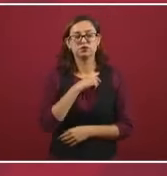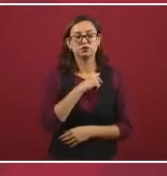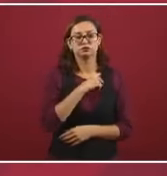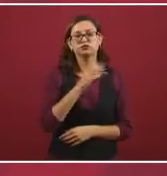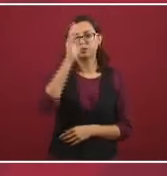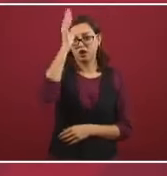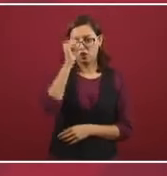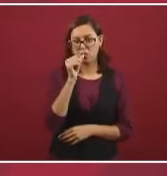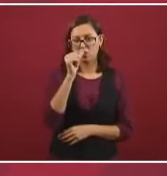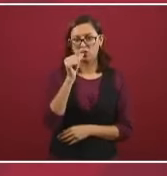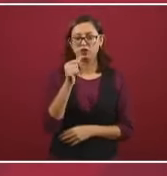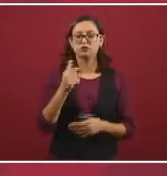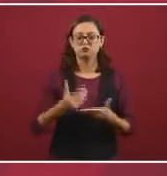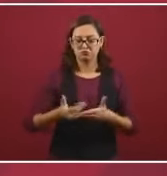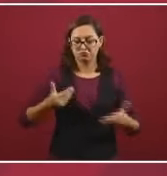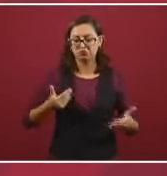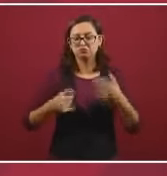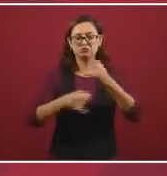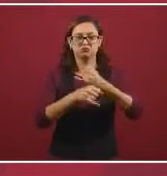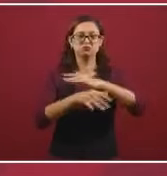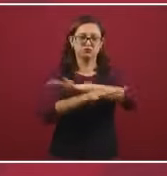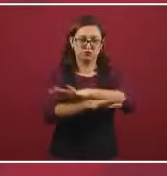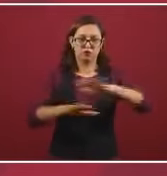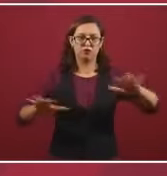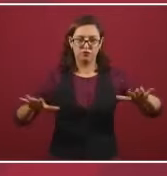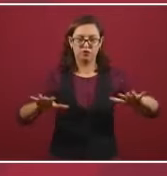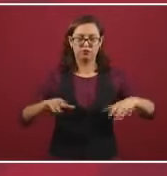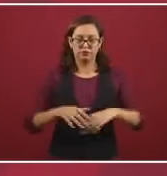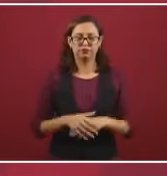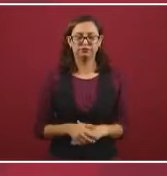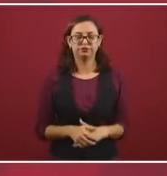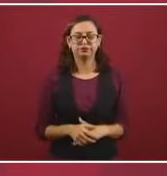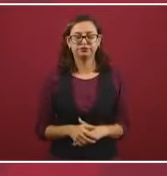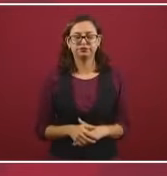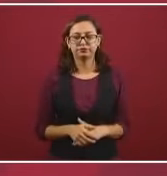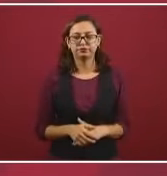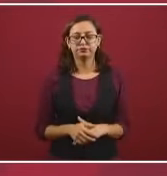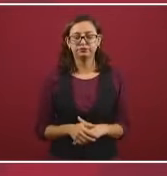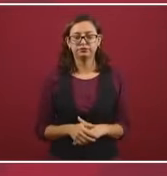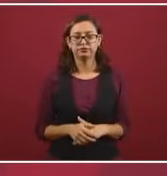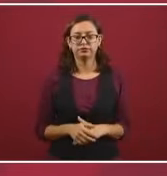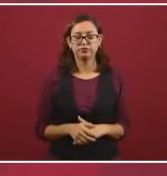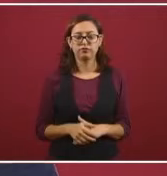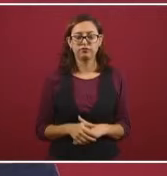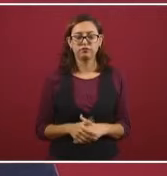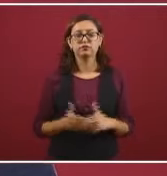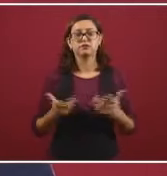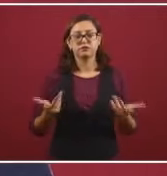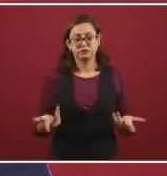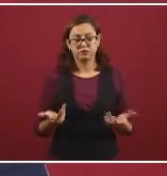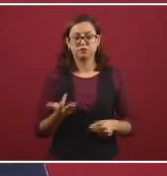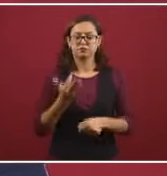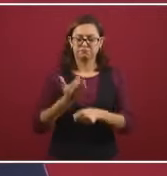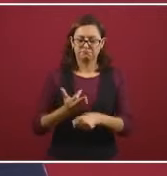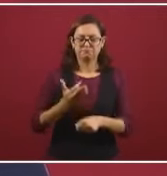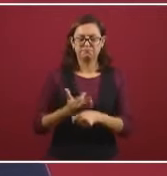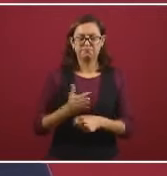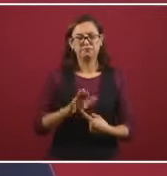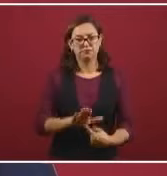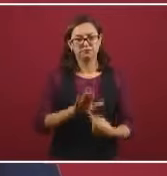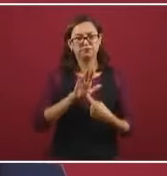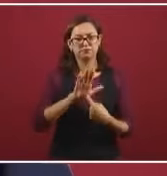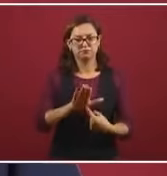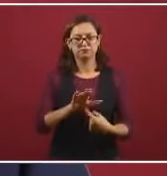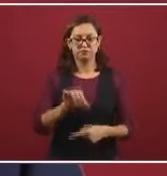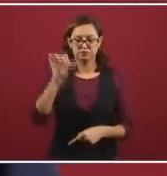informar antes al pueblo de México, de modo que lo vamos a hacer